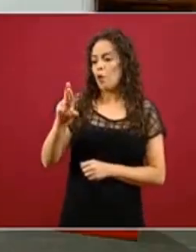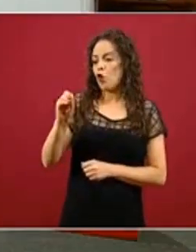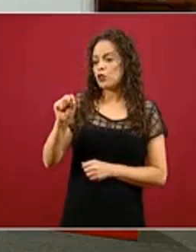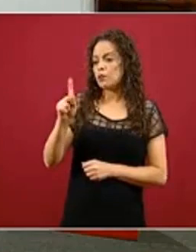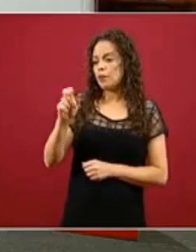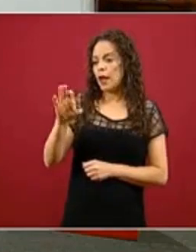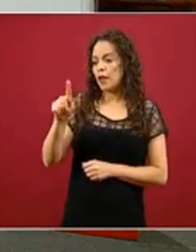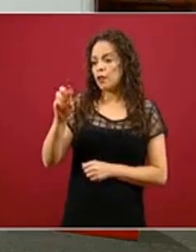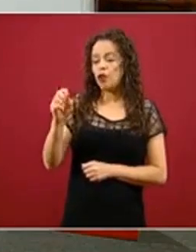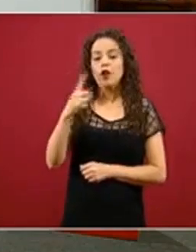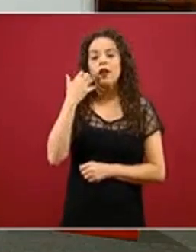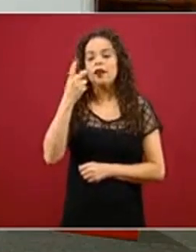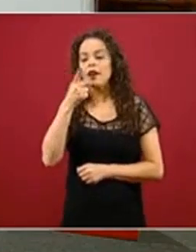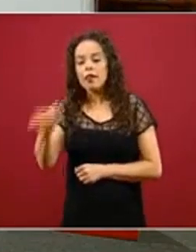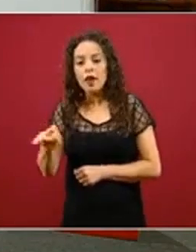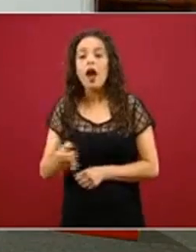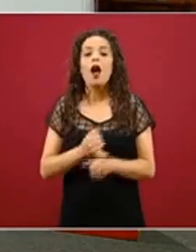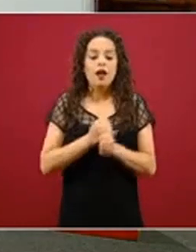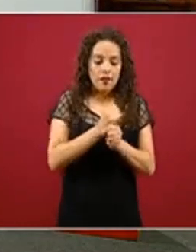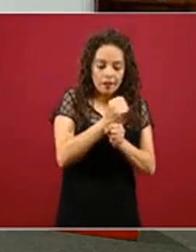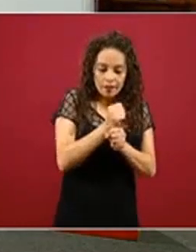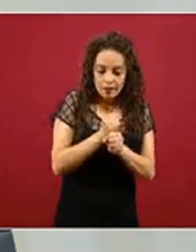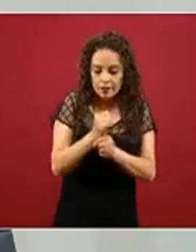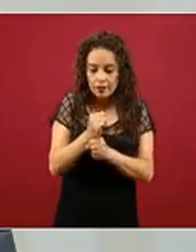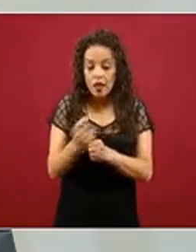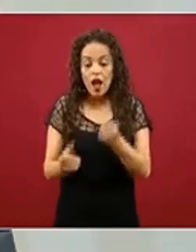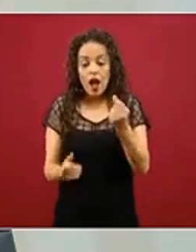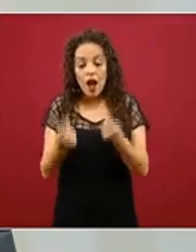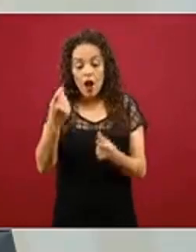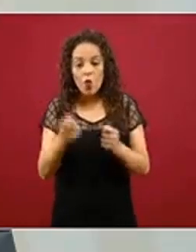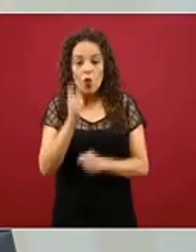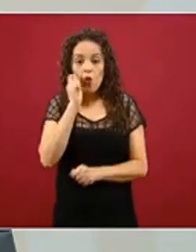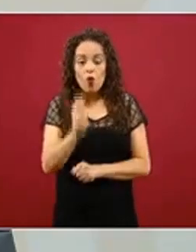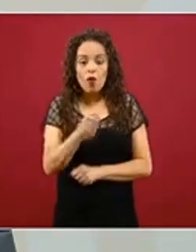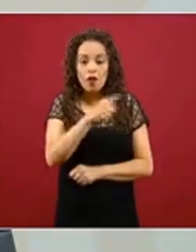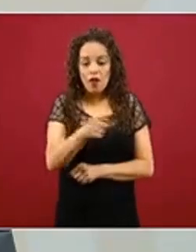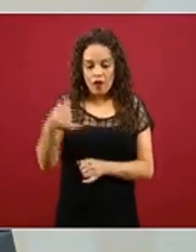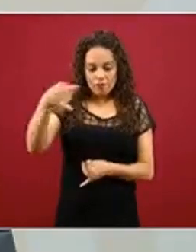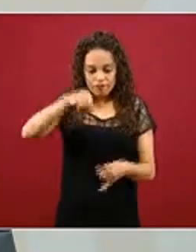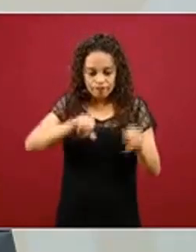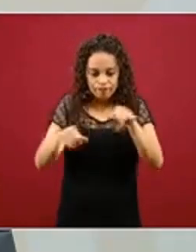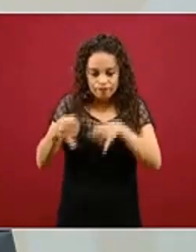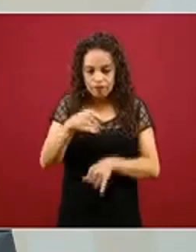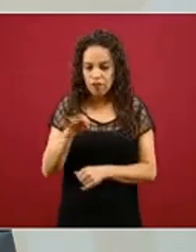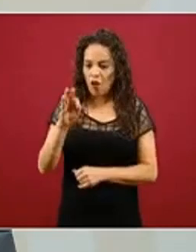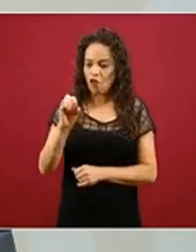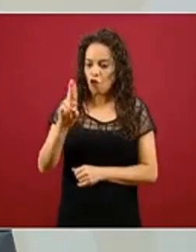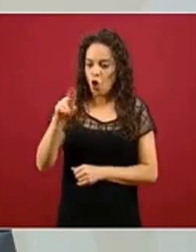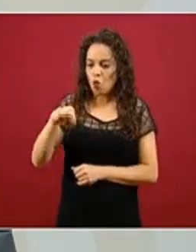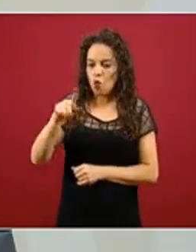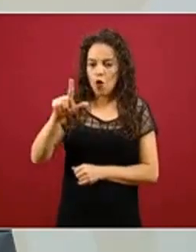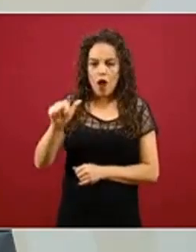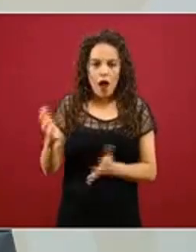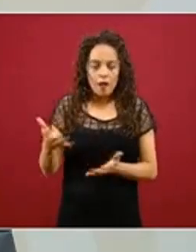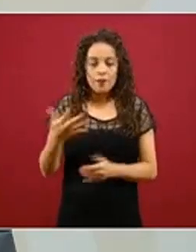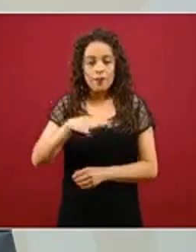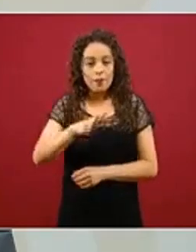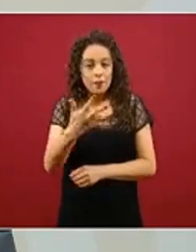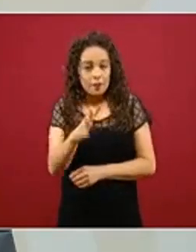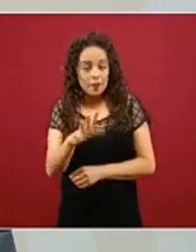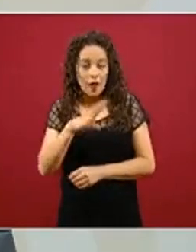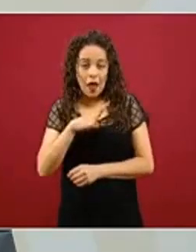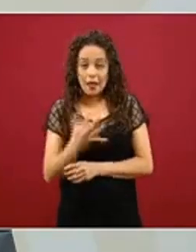haciendo investigación sobre posibles formulaciones de vacunas, hay cerca de 5 razonablemente